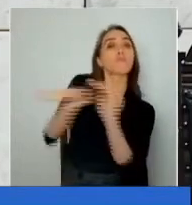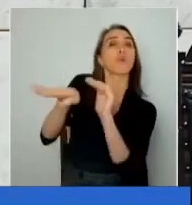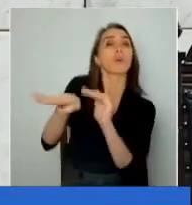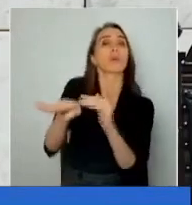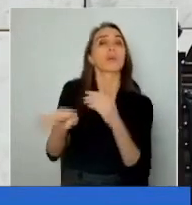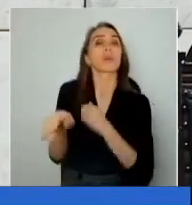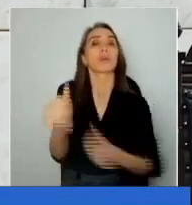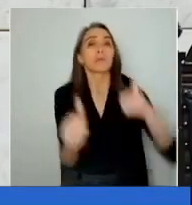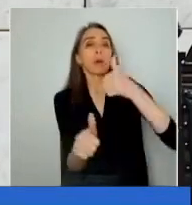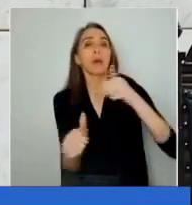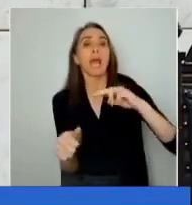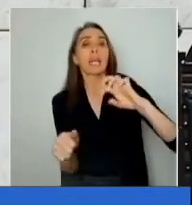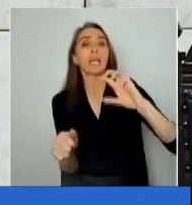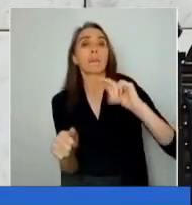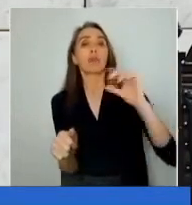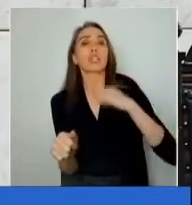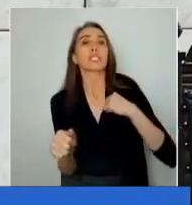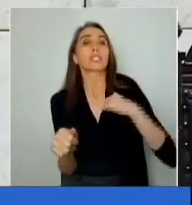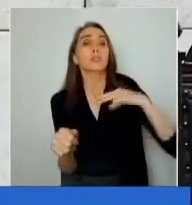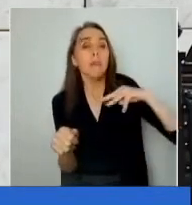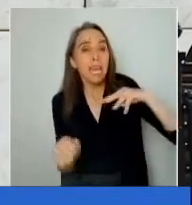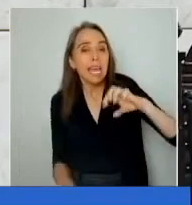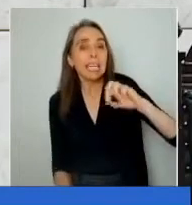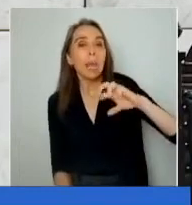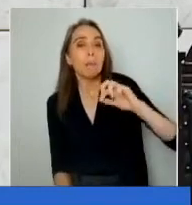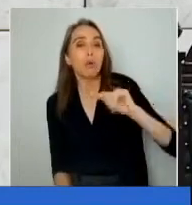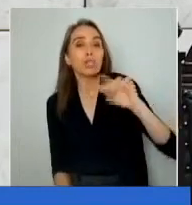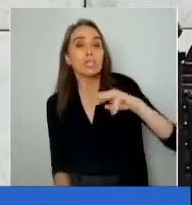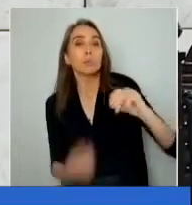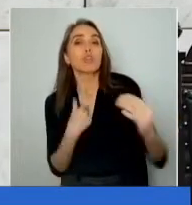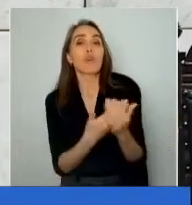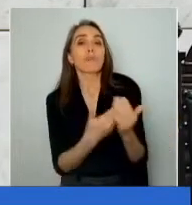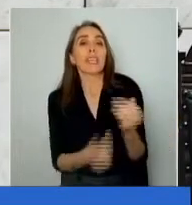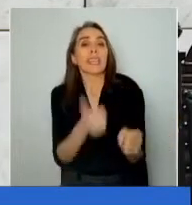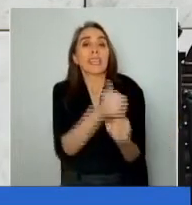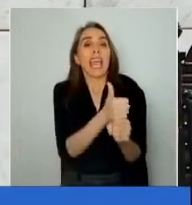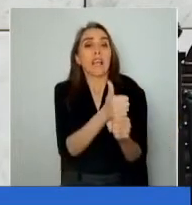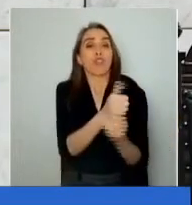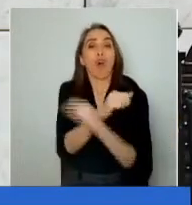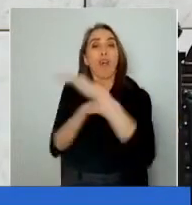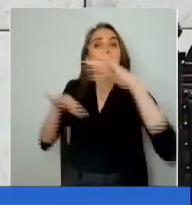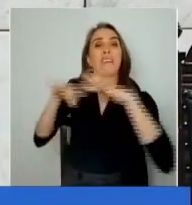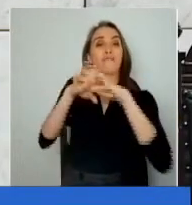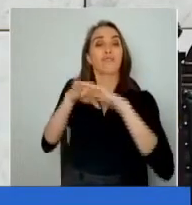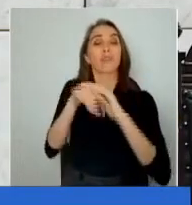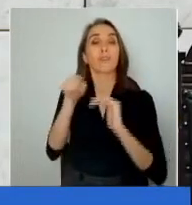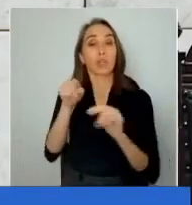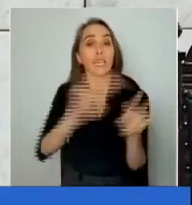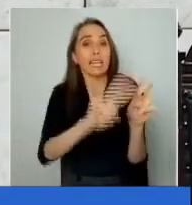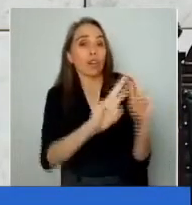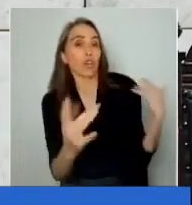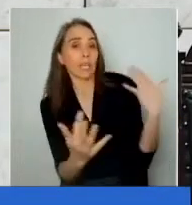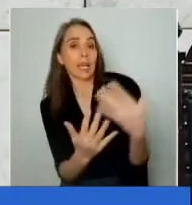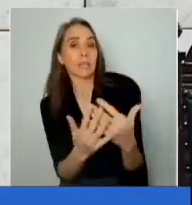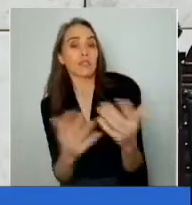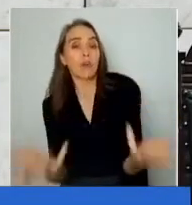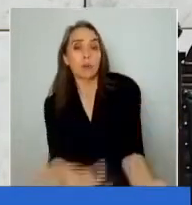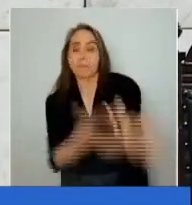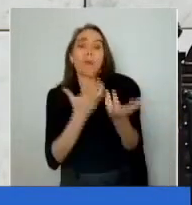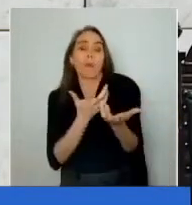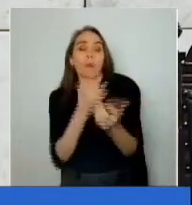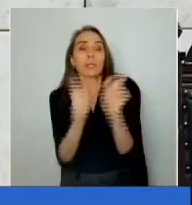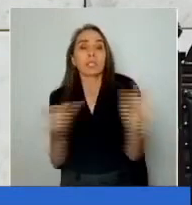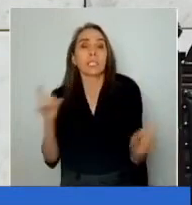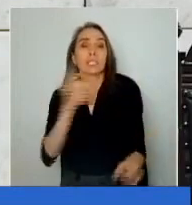de tráfico de influencias Porque esos actos han violentado y violentan a ese chile que lucha día a día